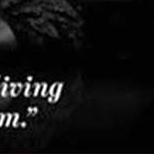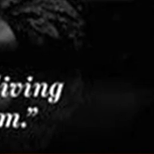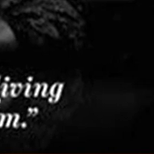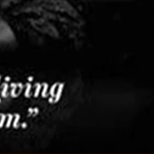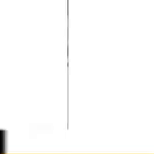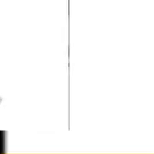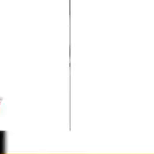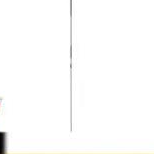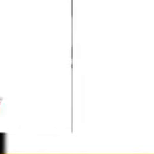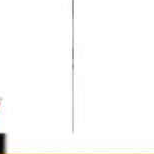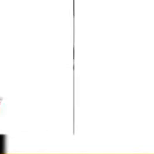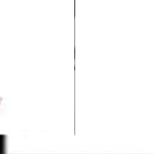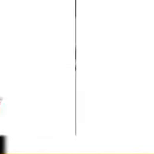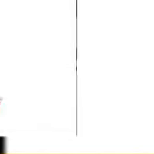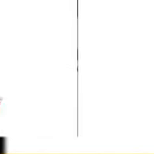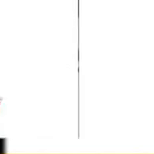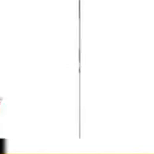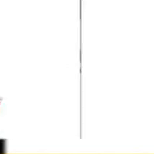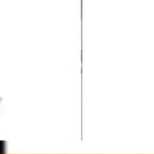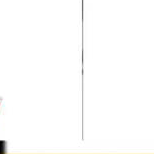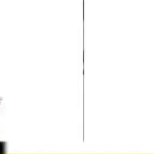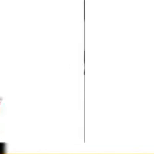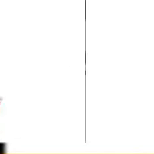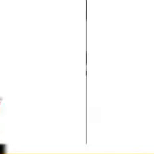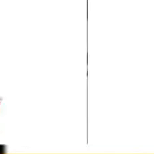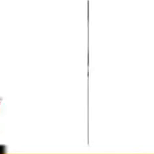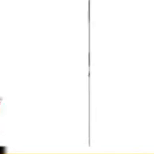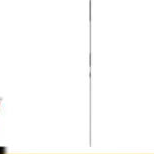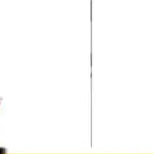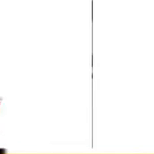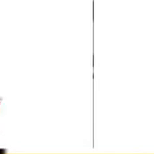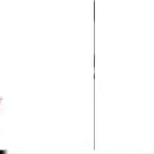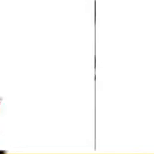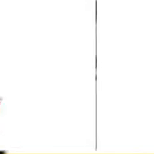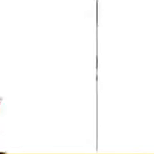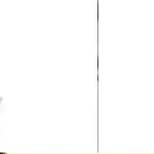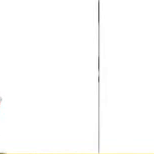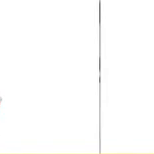chicas. En fin, vamos a ver qué pasa después de esto. Sabemos siempre que hay mucha